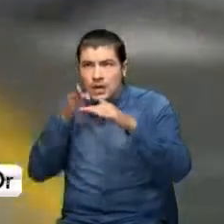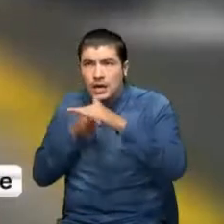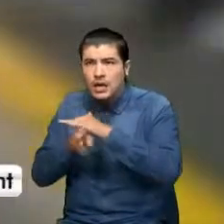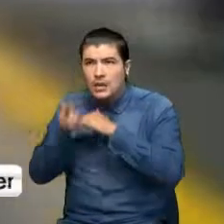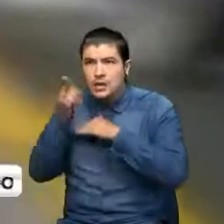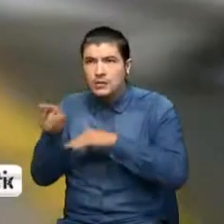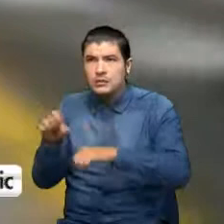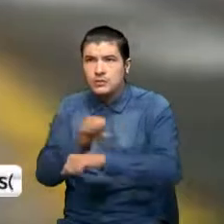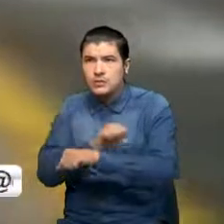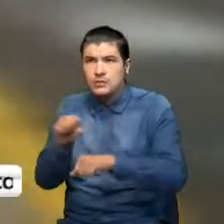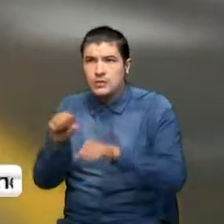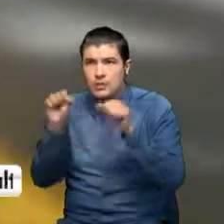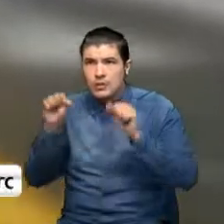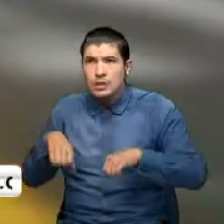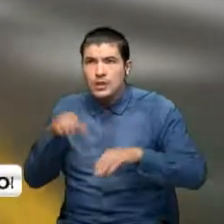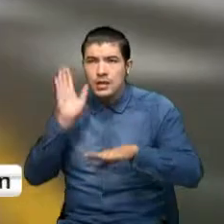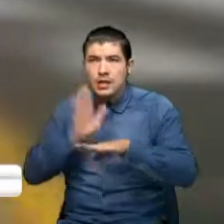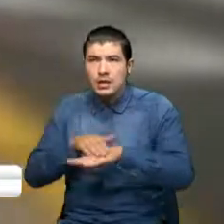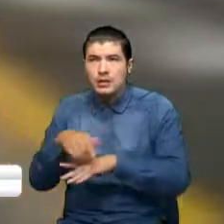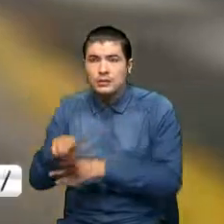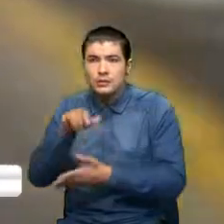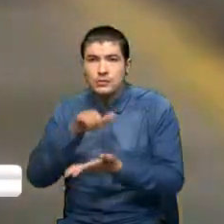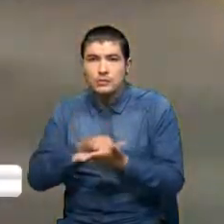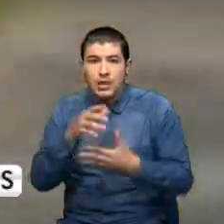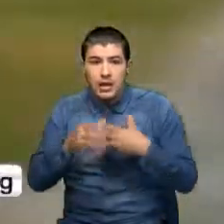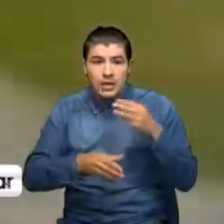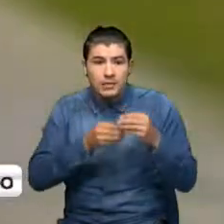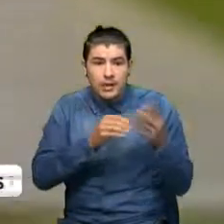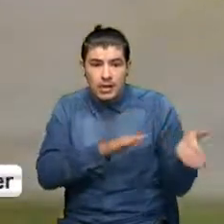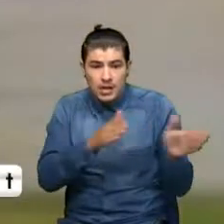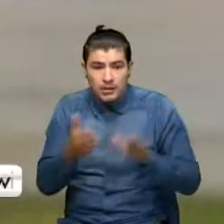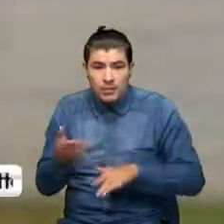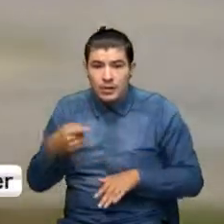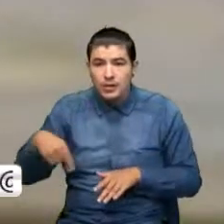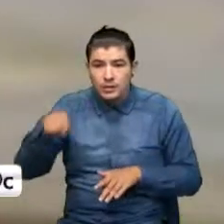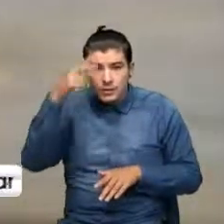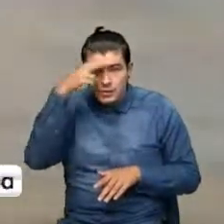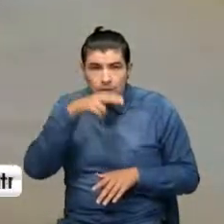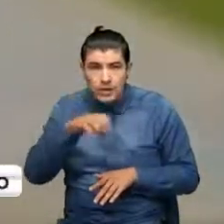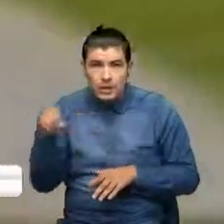de la camioneta que causó el atentado y que la muerte de sus hijos no quede impune